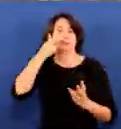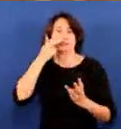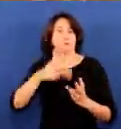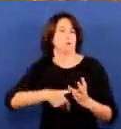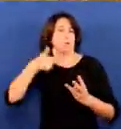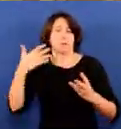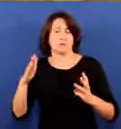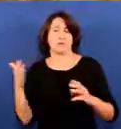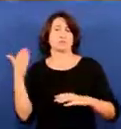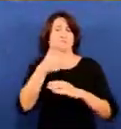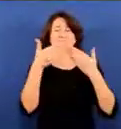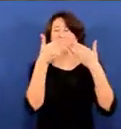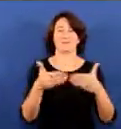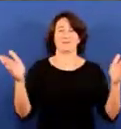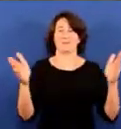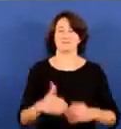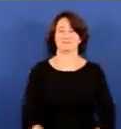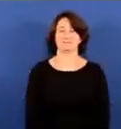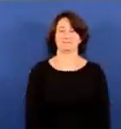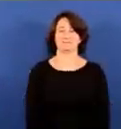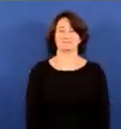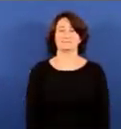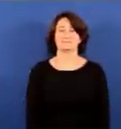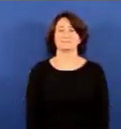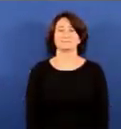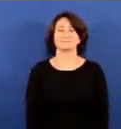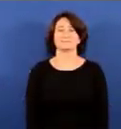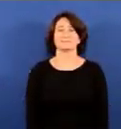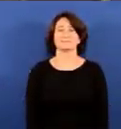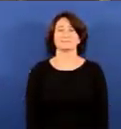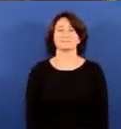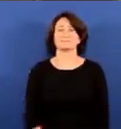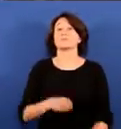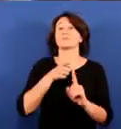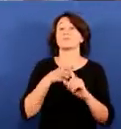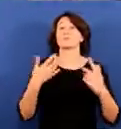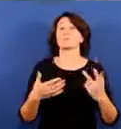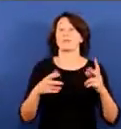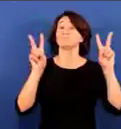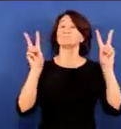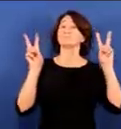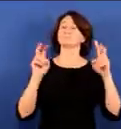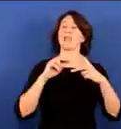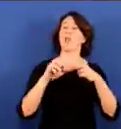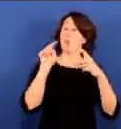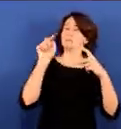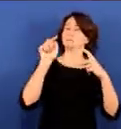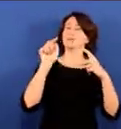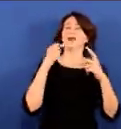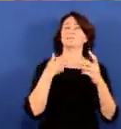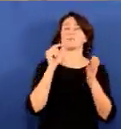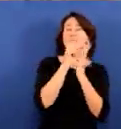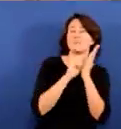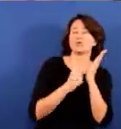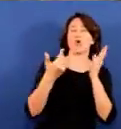tecnologías. Entre otros aspectos, se muestran el valor integrador del euskera, los principales acontecimientos de esta lengua,